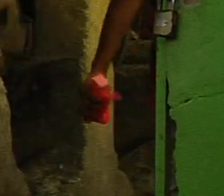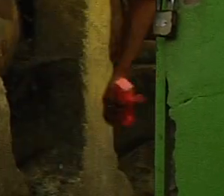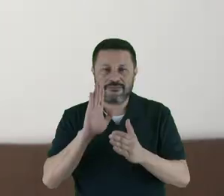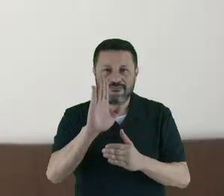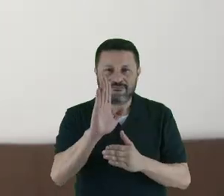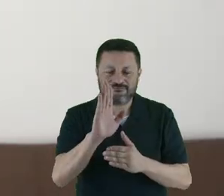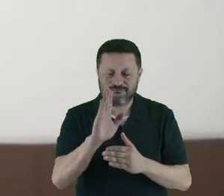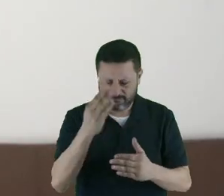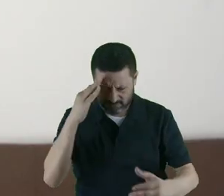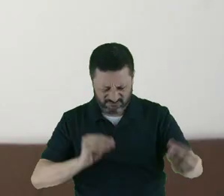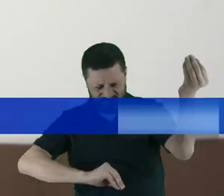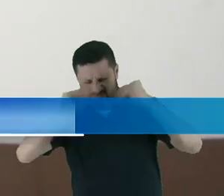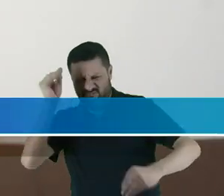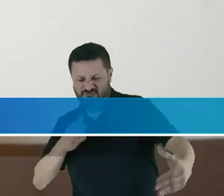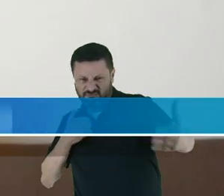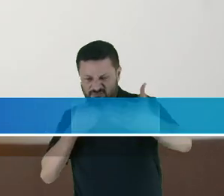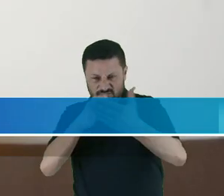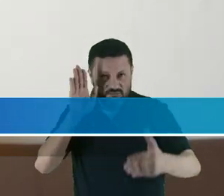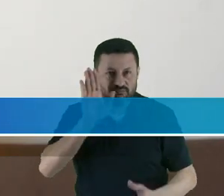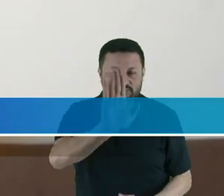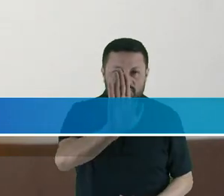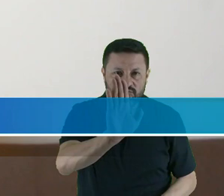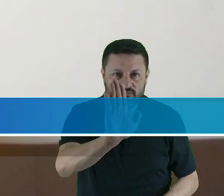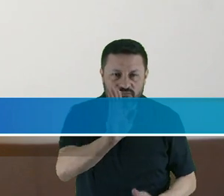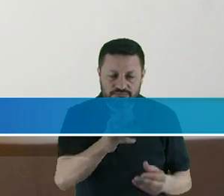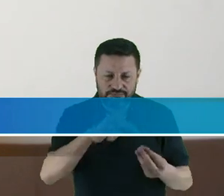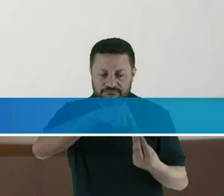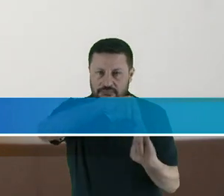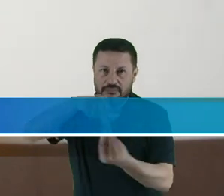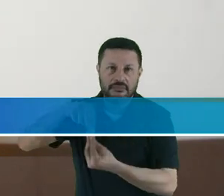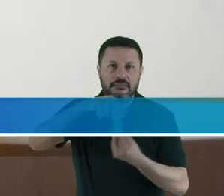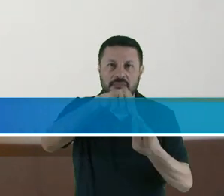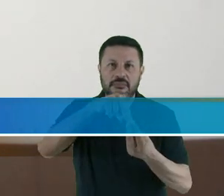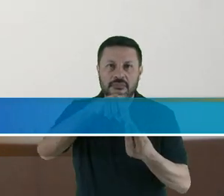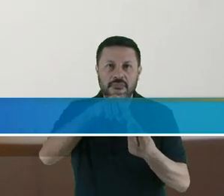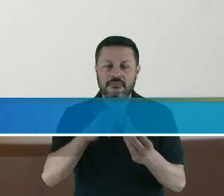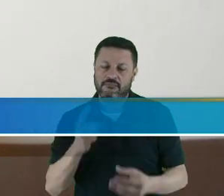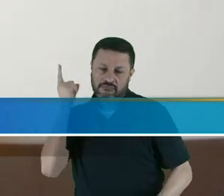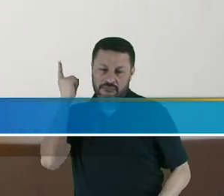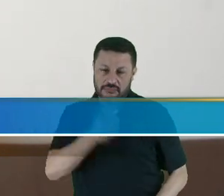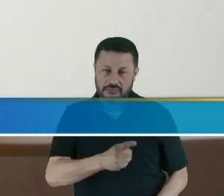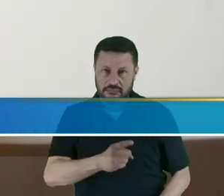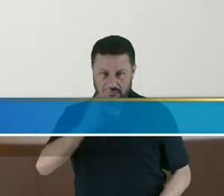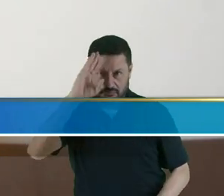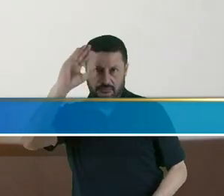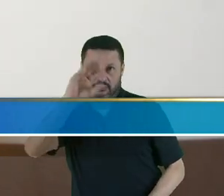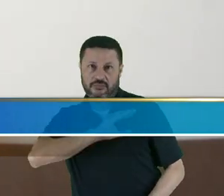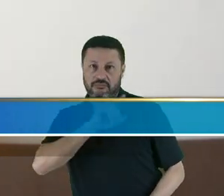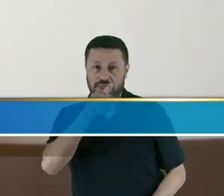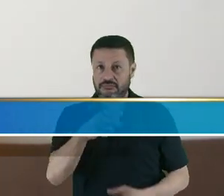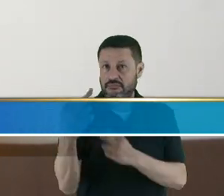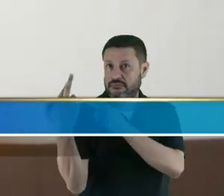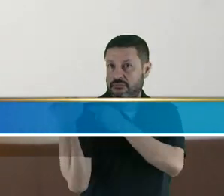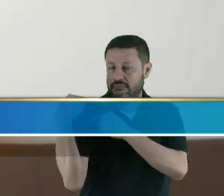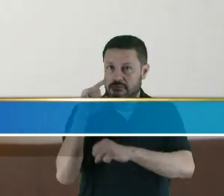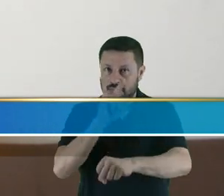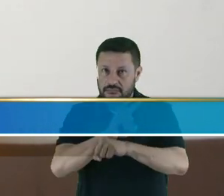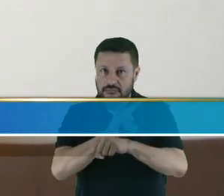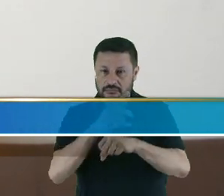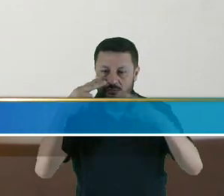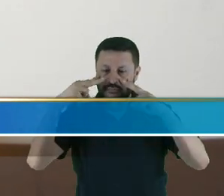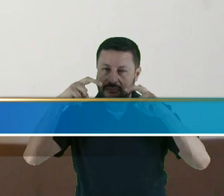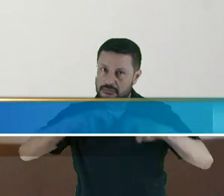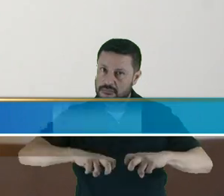hecho. Presentamos nuestro rechazo categórico ante esta situación y hemos ordenado a las autoridades